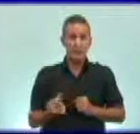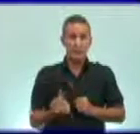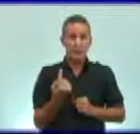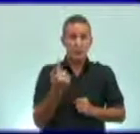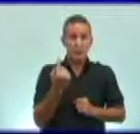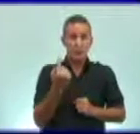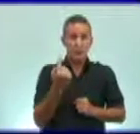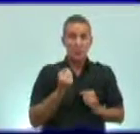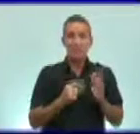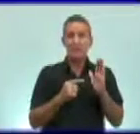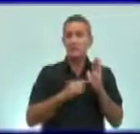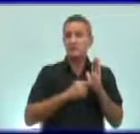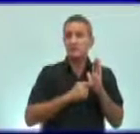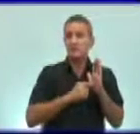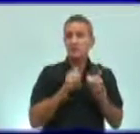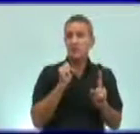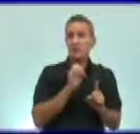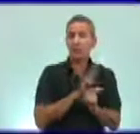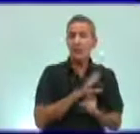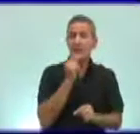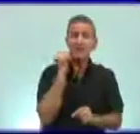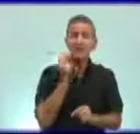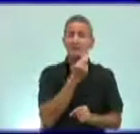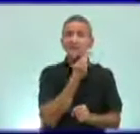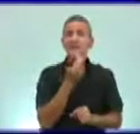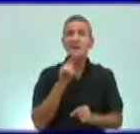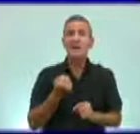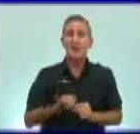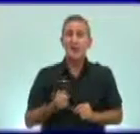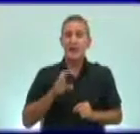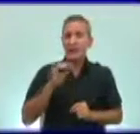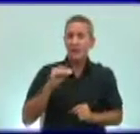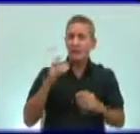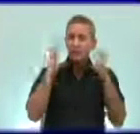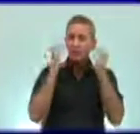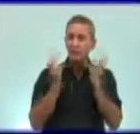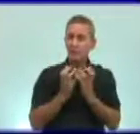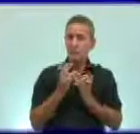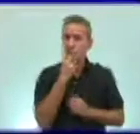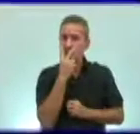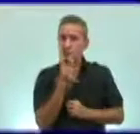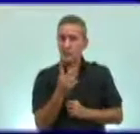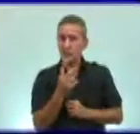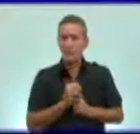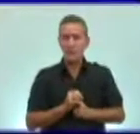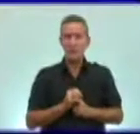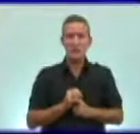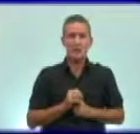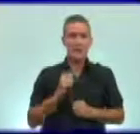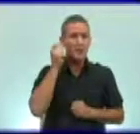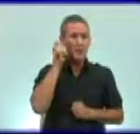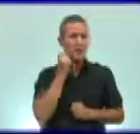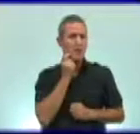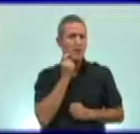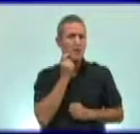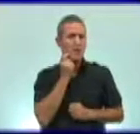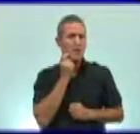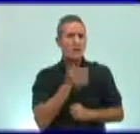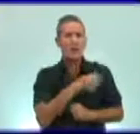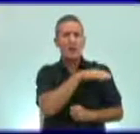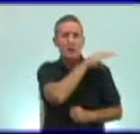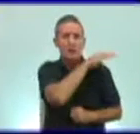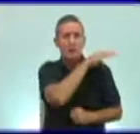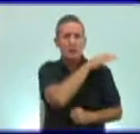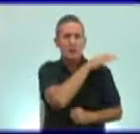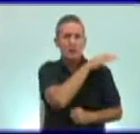elemento parte del propio Martí. Hablamos de Marx y vimos su Bolívar. ¿Cuál es el Bolívar de José Martí? Se